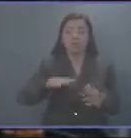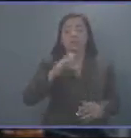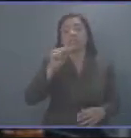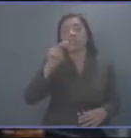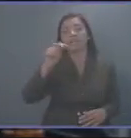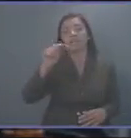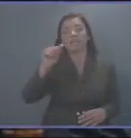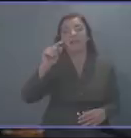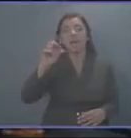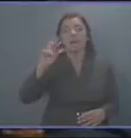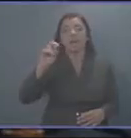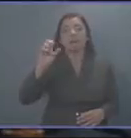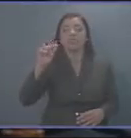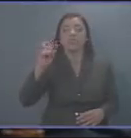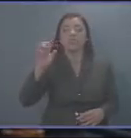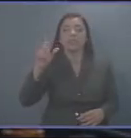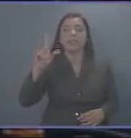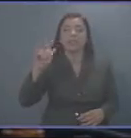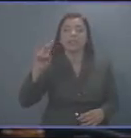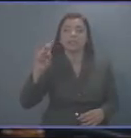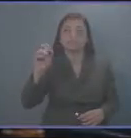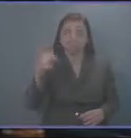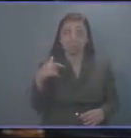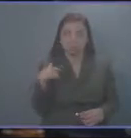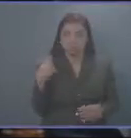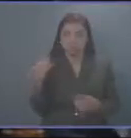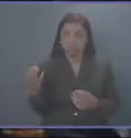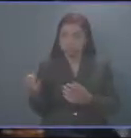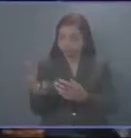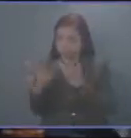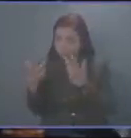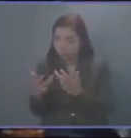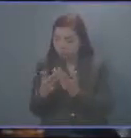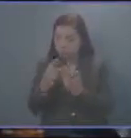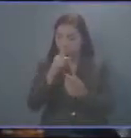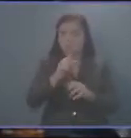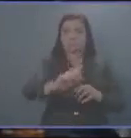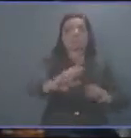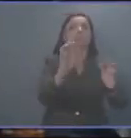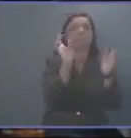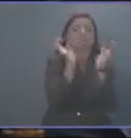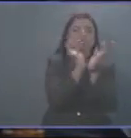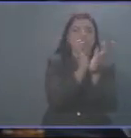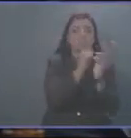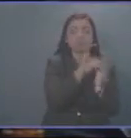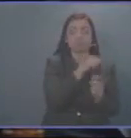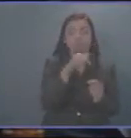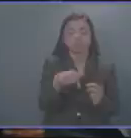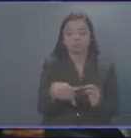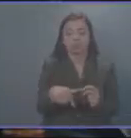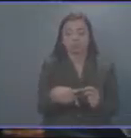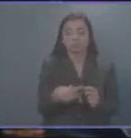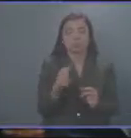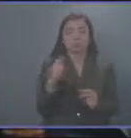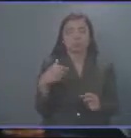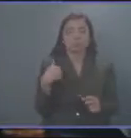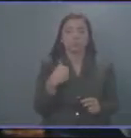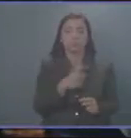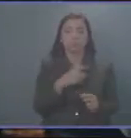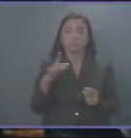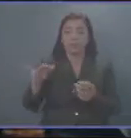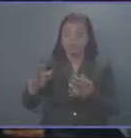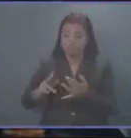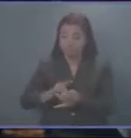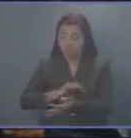explicó he hecho un estudio desde el primero de mayo que llegué acá con el ministerio de medio